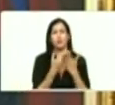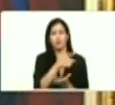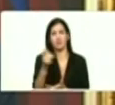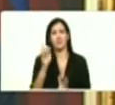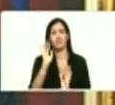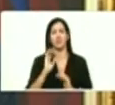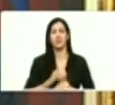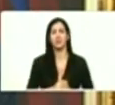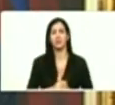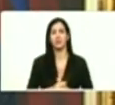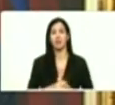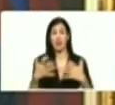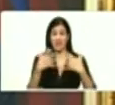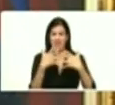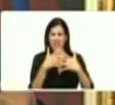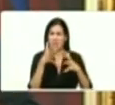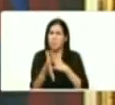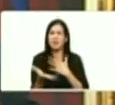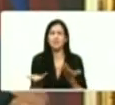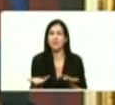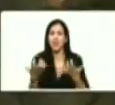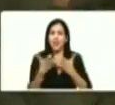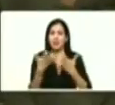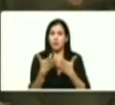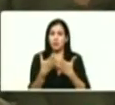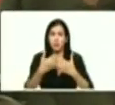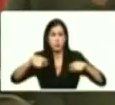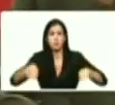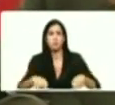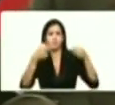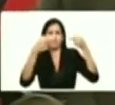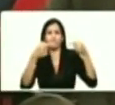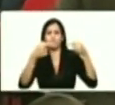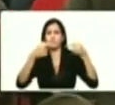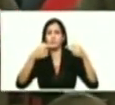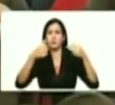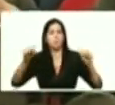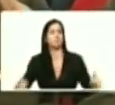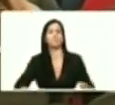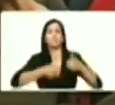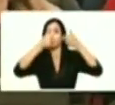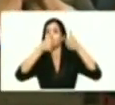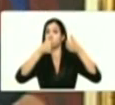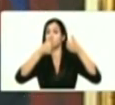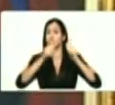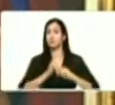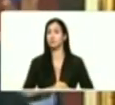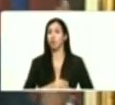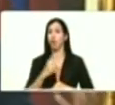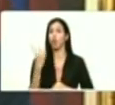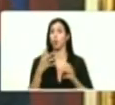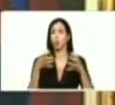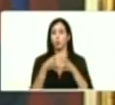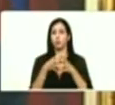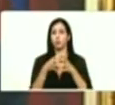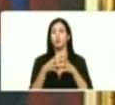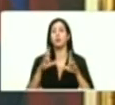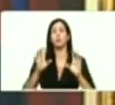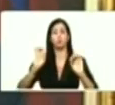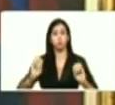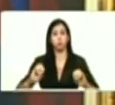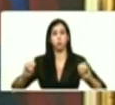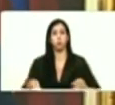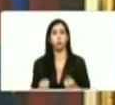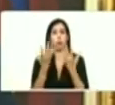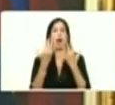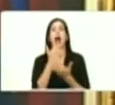la guerra genera algunos caos verdad las confrontaciones cuando se confrontan dos fuerzas y bonga y sale algo nuevo y